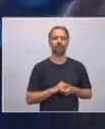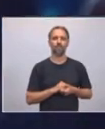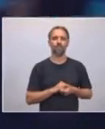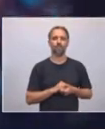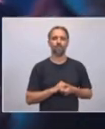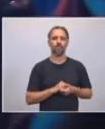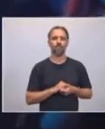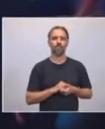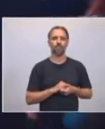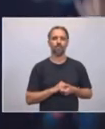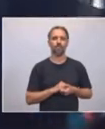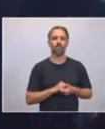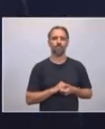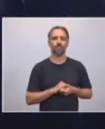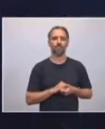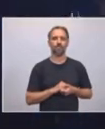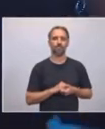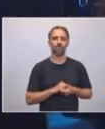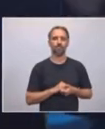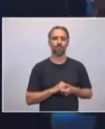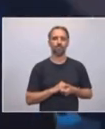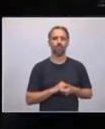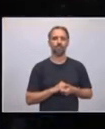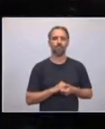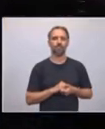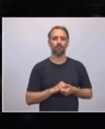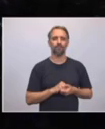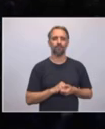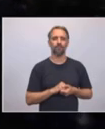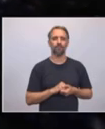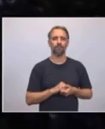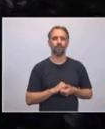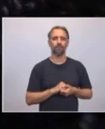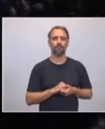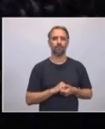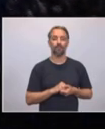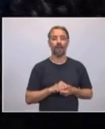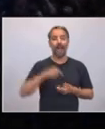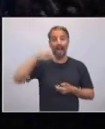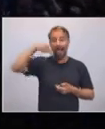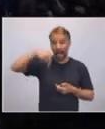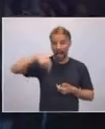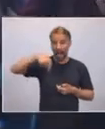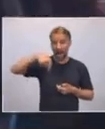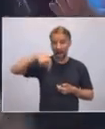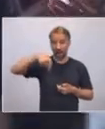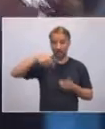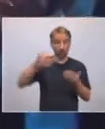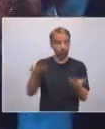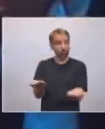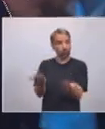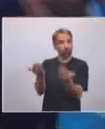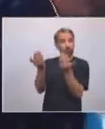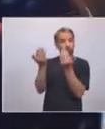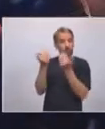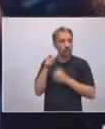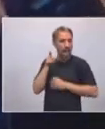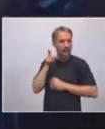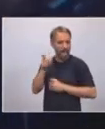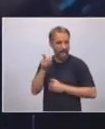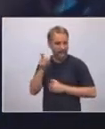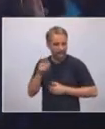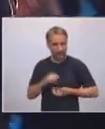que en los 4 años del macrismo, vamos a tomar los elementos peores. Aumentó la